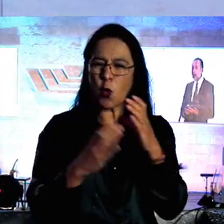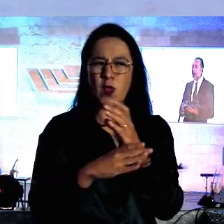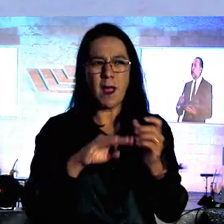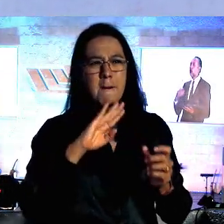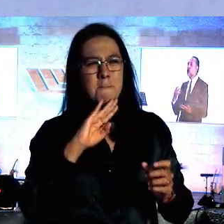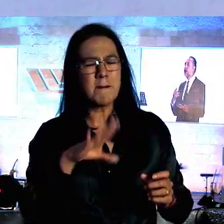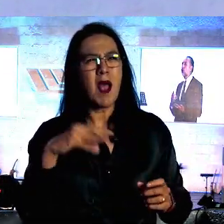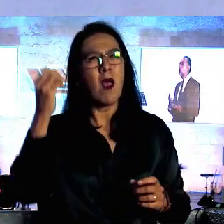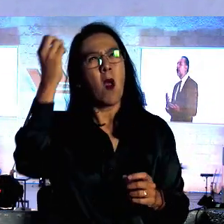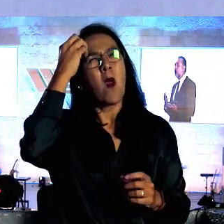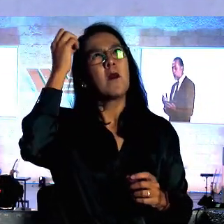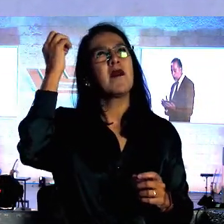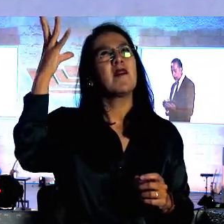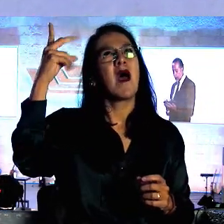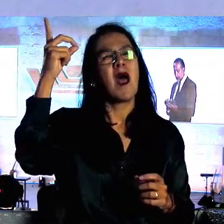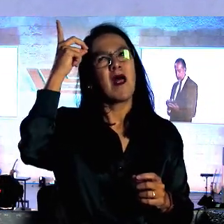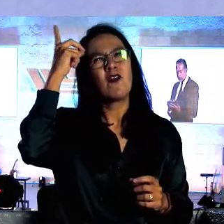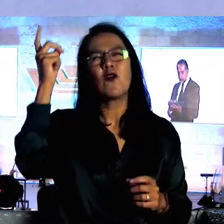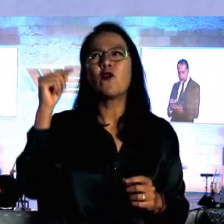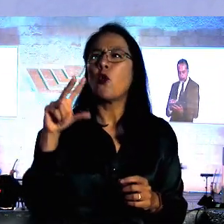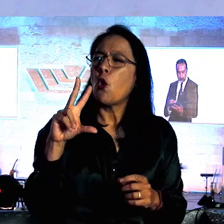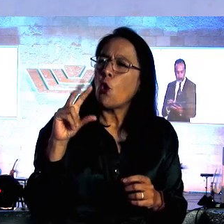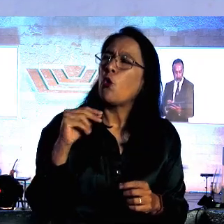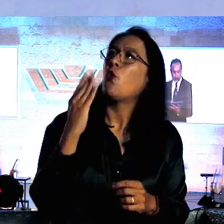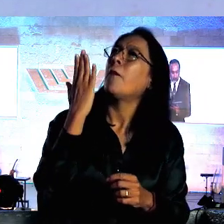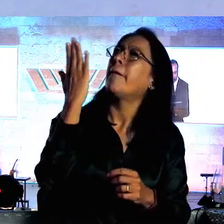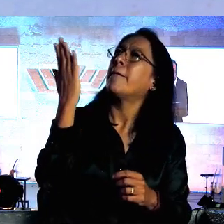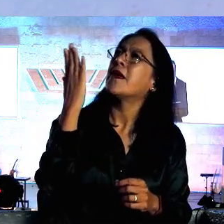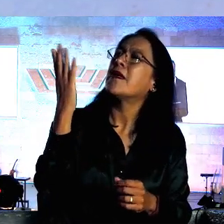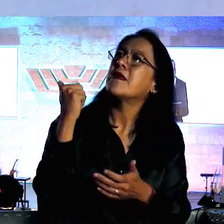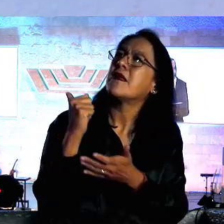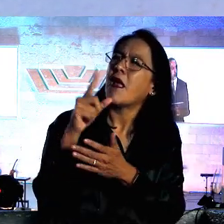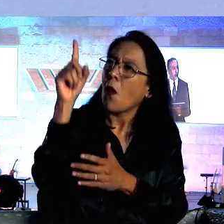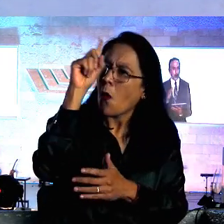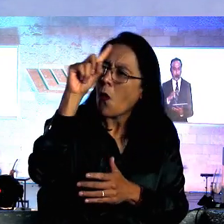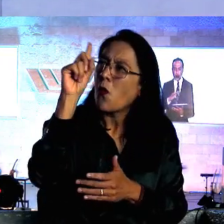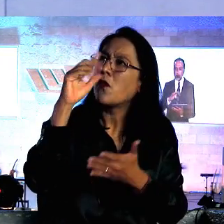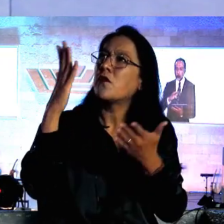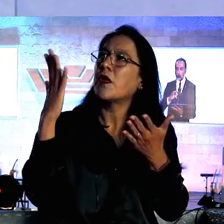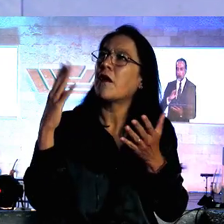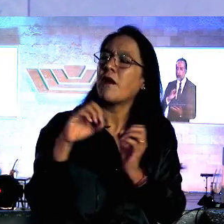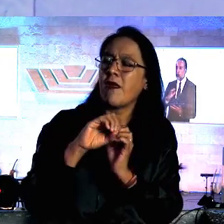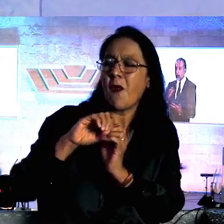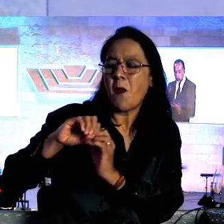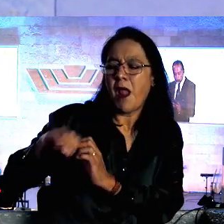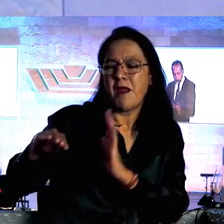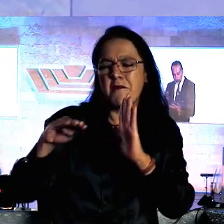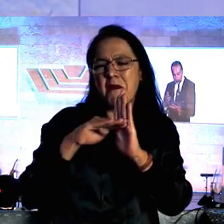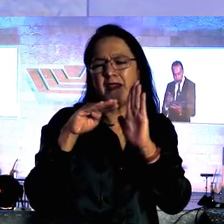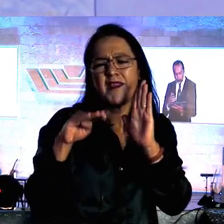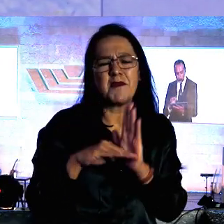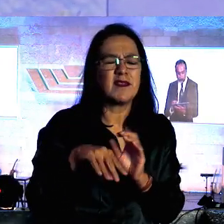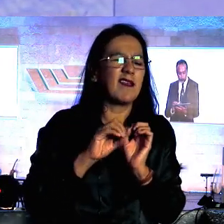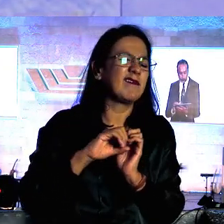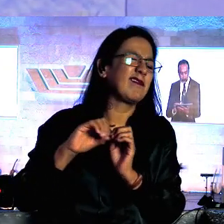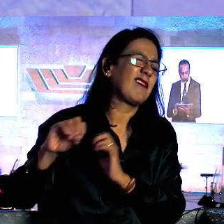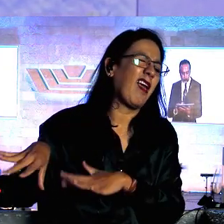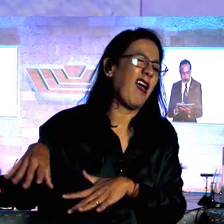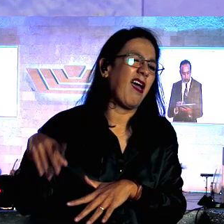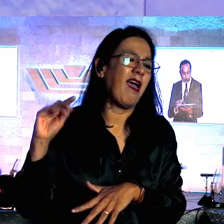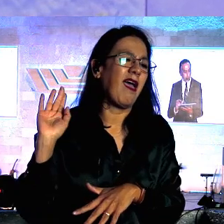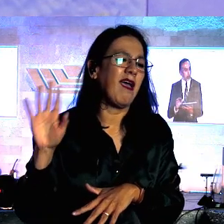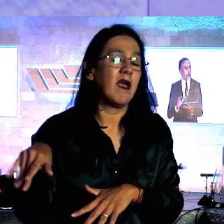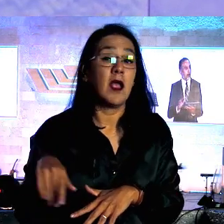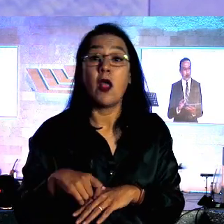el no tomarlo en cuenta, al hacer a un lado sus principios, al hacer a lado los mandamientos que nos ha dado,